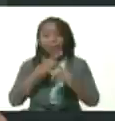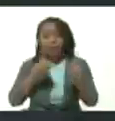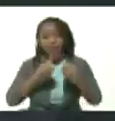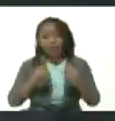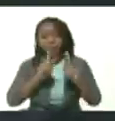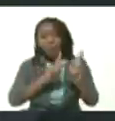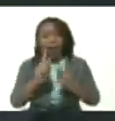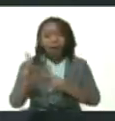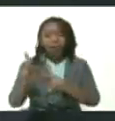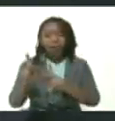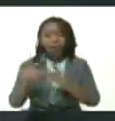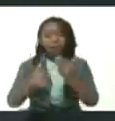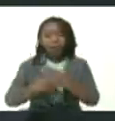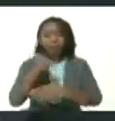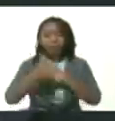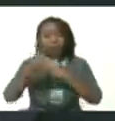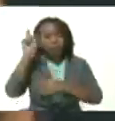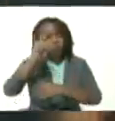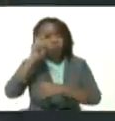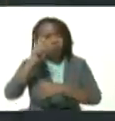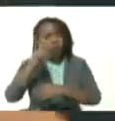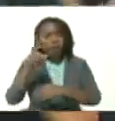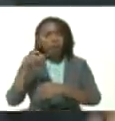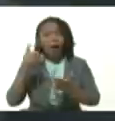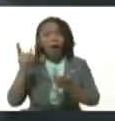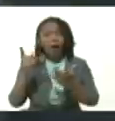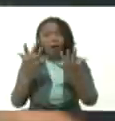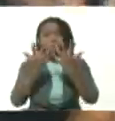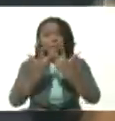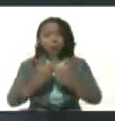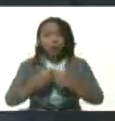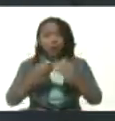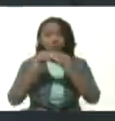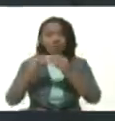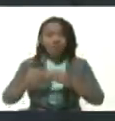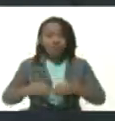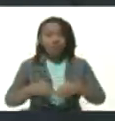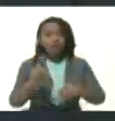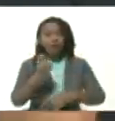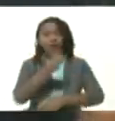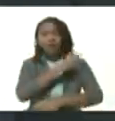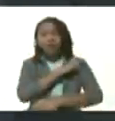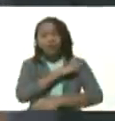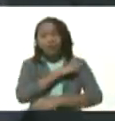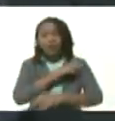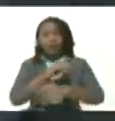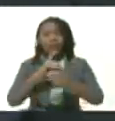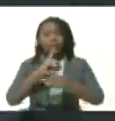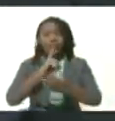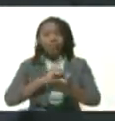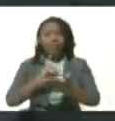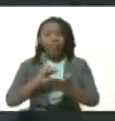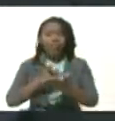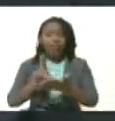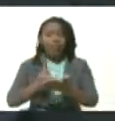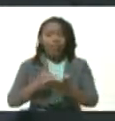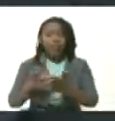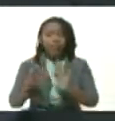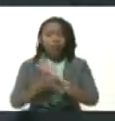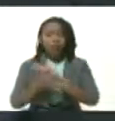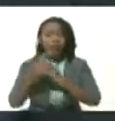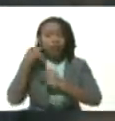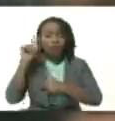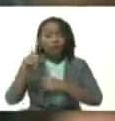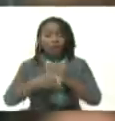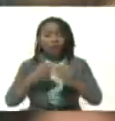estén direccionados a enseñar a nuestros emprendedores a administrar, a gerenciar, al marketing digital, a todos estos elementos nuevos